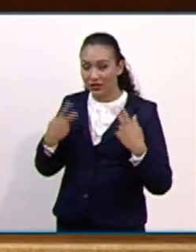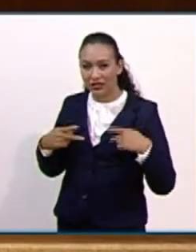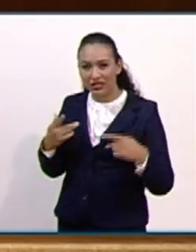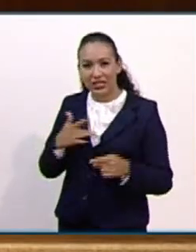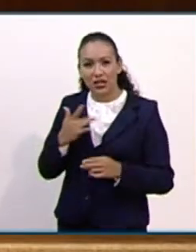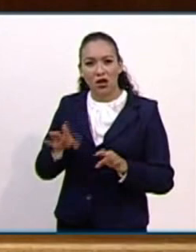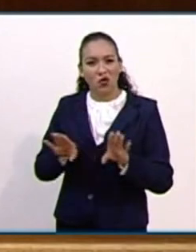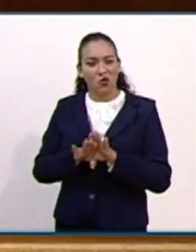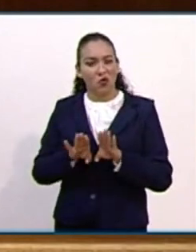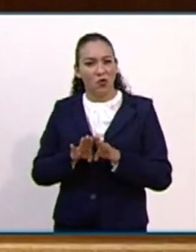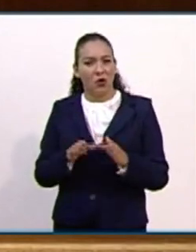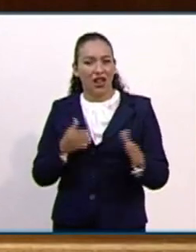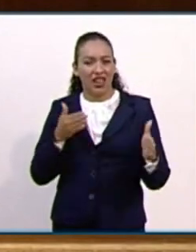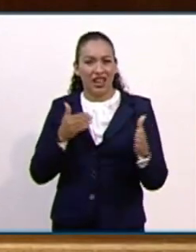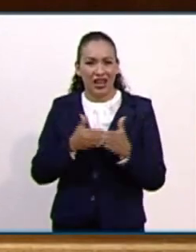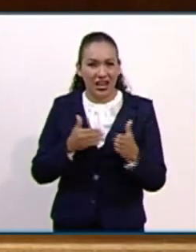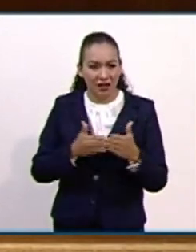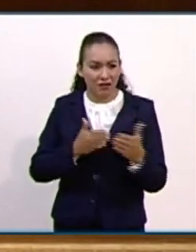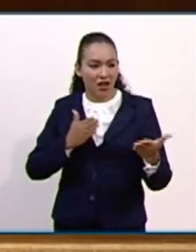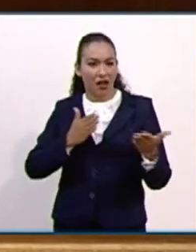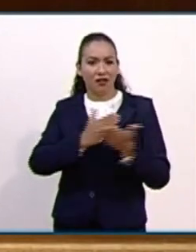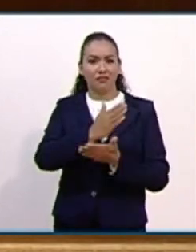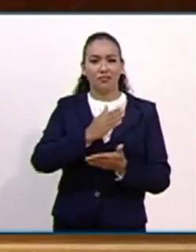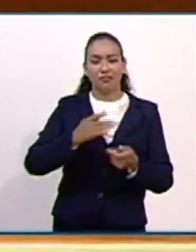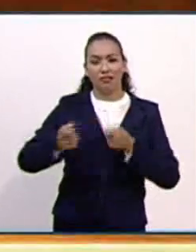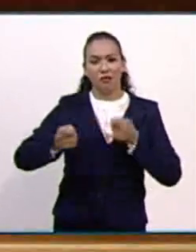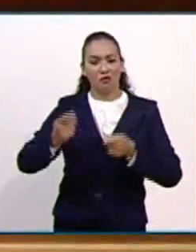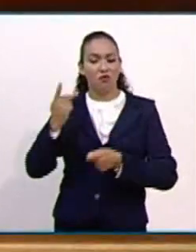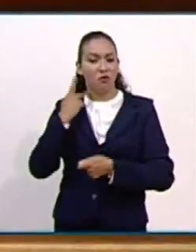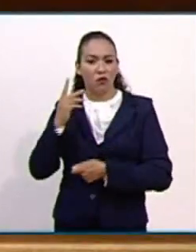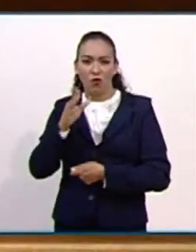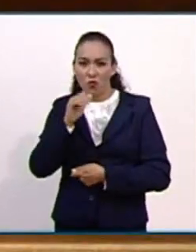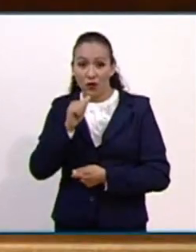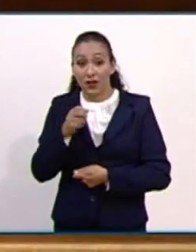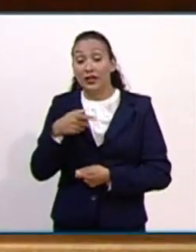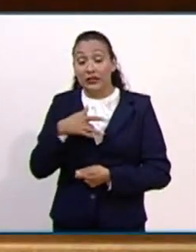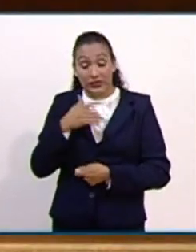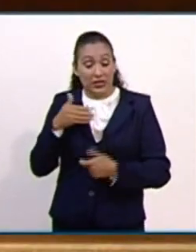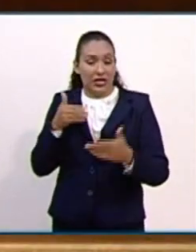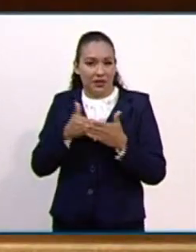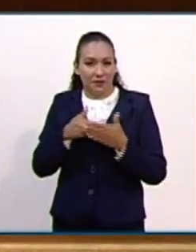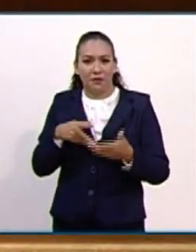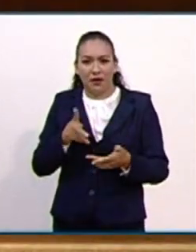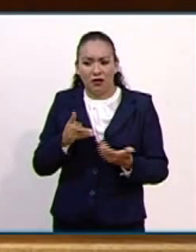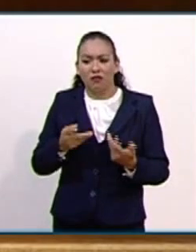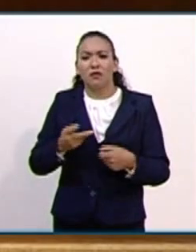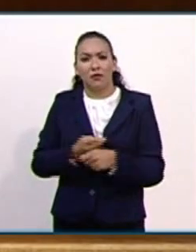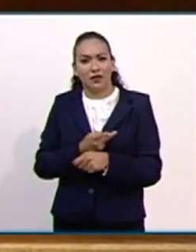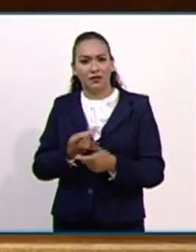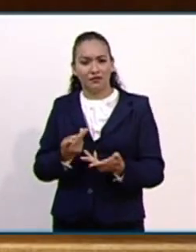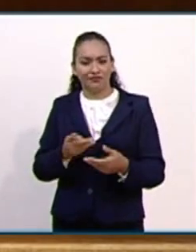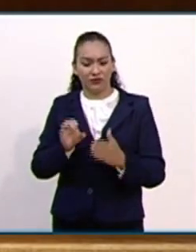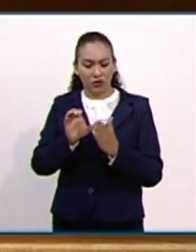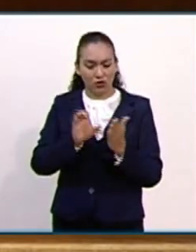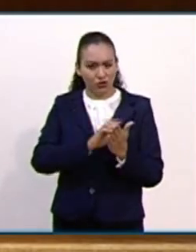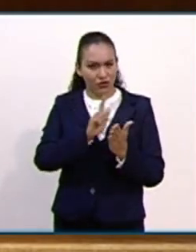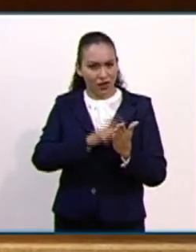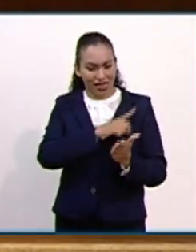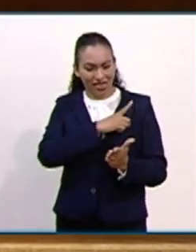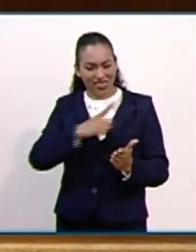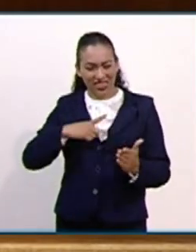un límite efectivo al poder político. Con el tiempo y con la incorporación de los controles